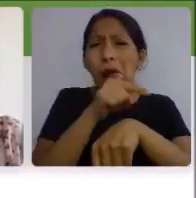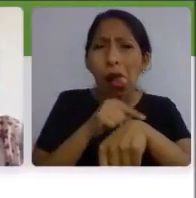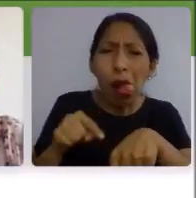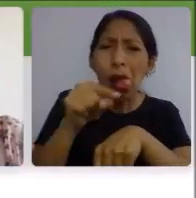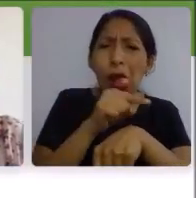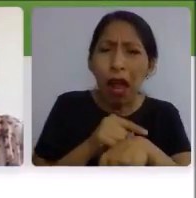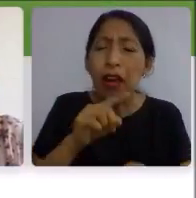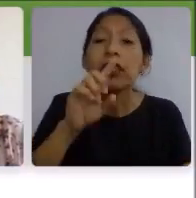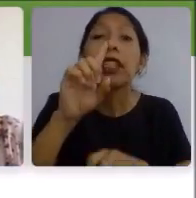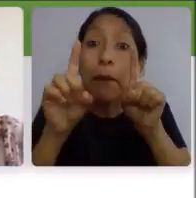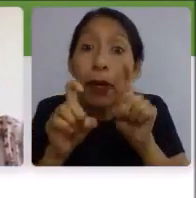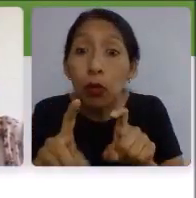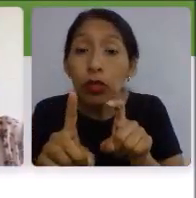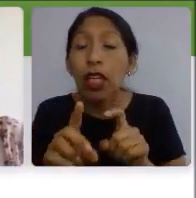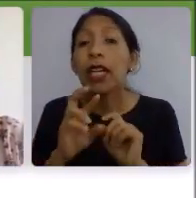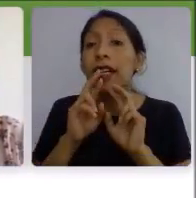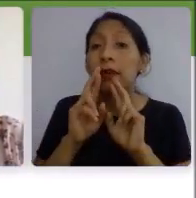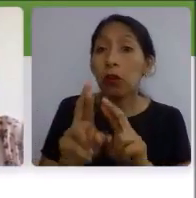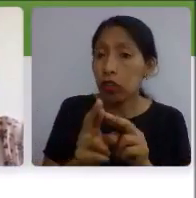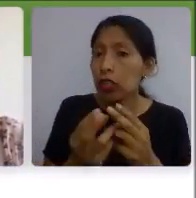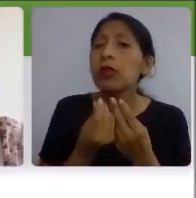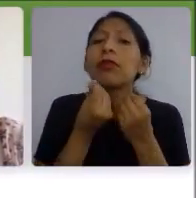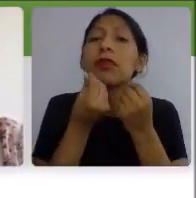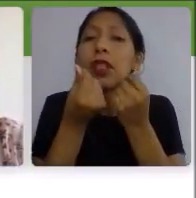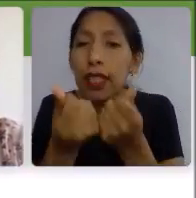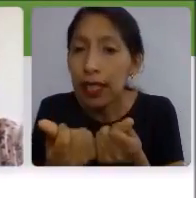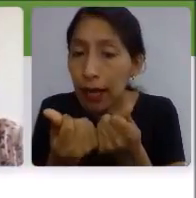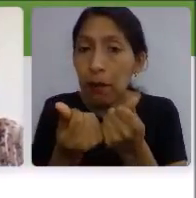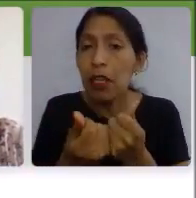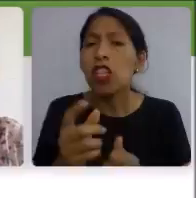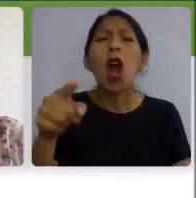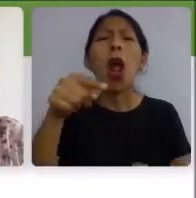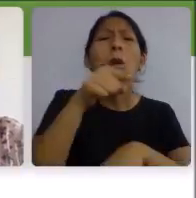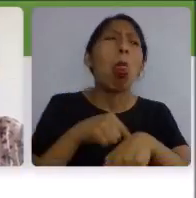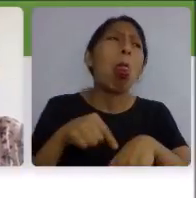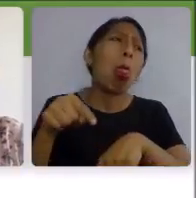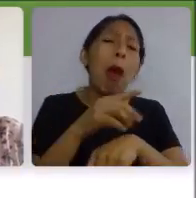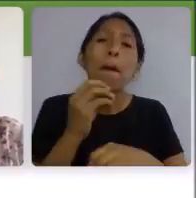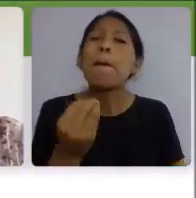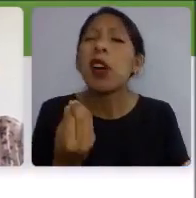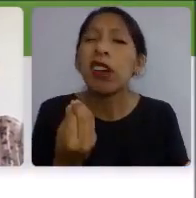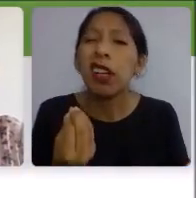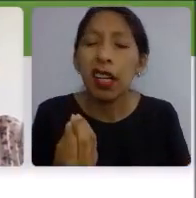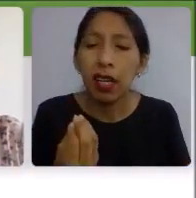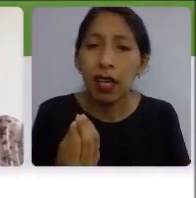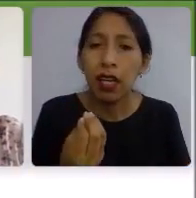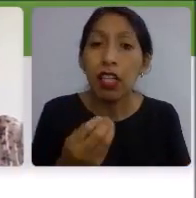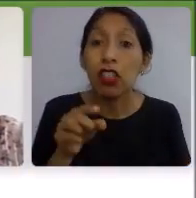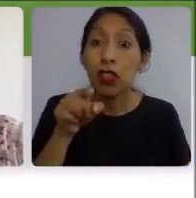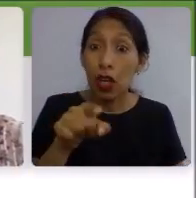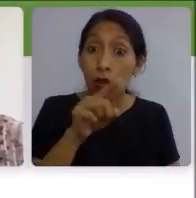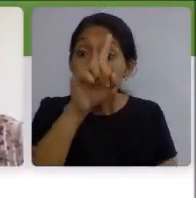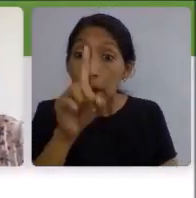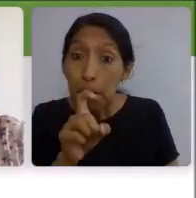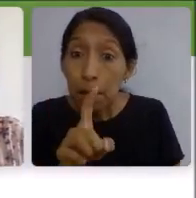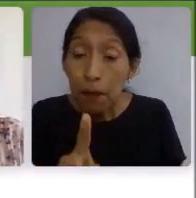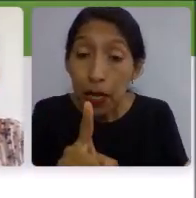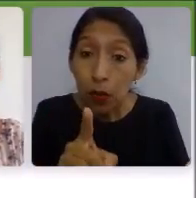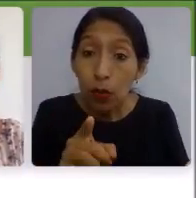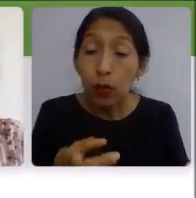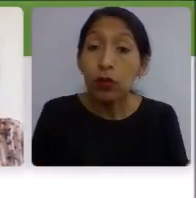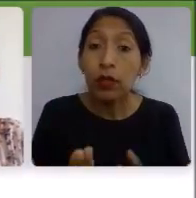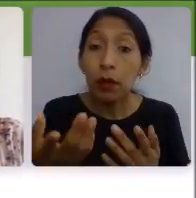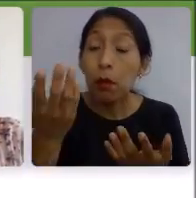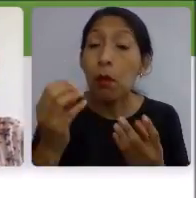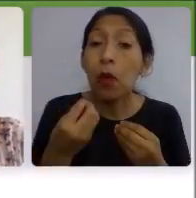una consulta, un correo que ellos te puedan estar enviando. ¿Por qué? Porque la consulta que ellos te estén haciendo es la consulta